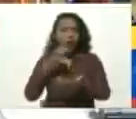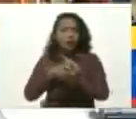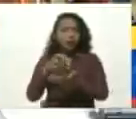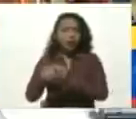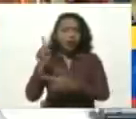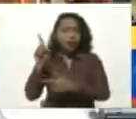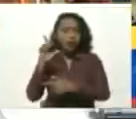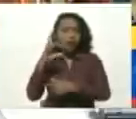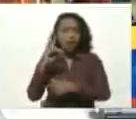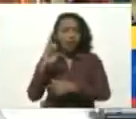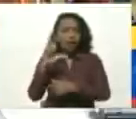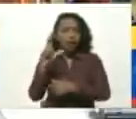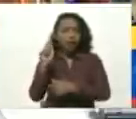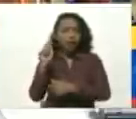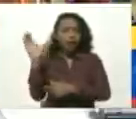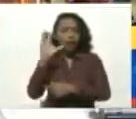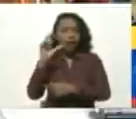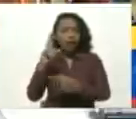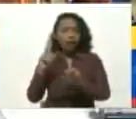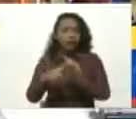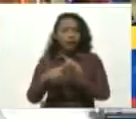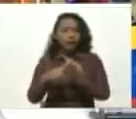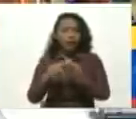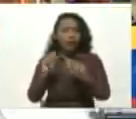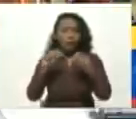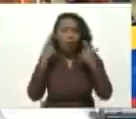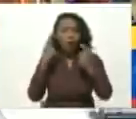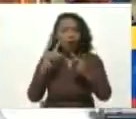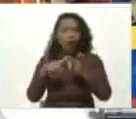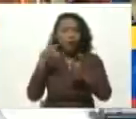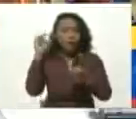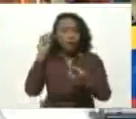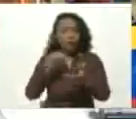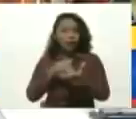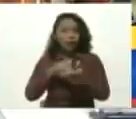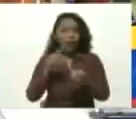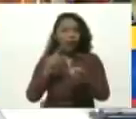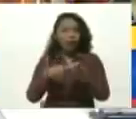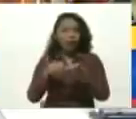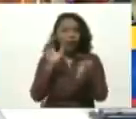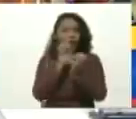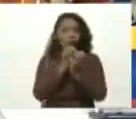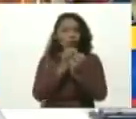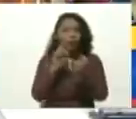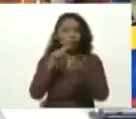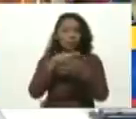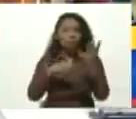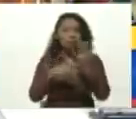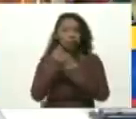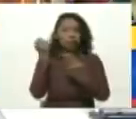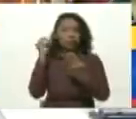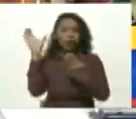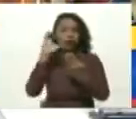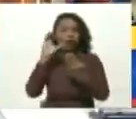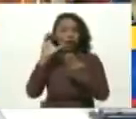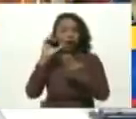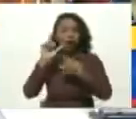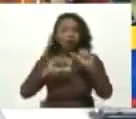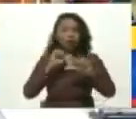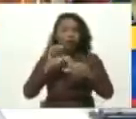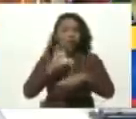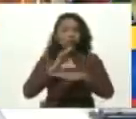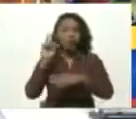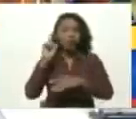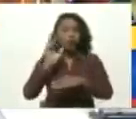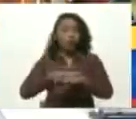Delta, Caracas, La Guaira, Miranda y Nueva Esparta. Caracas, ustedes saben que es un distrito capital,